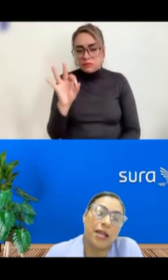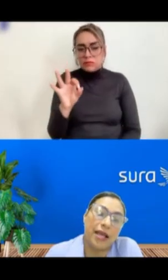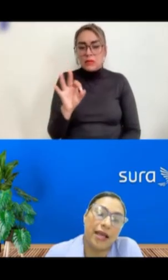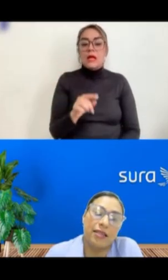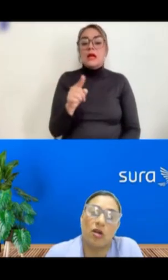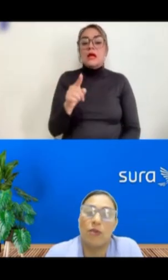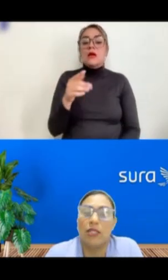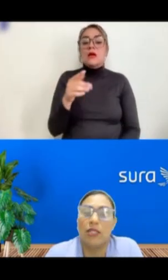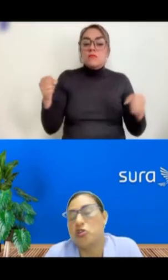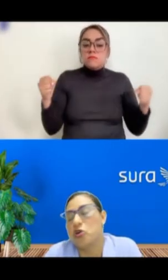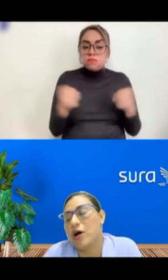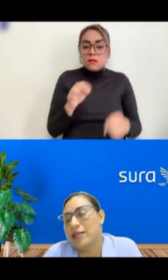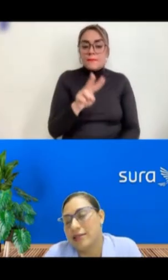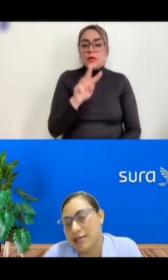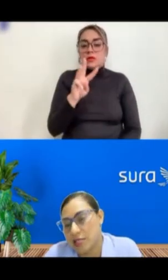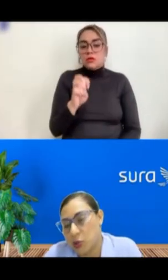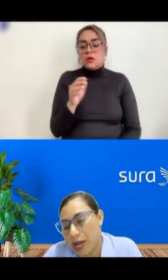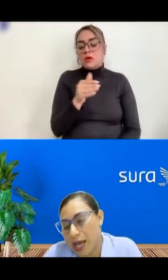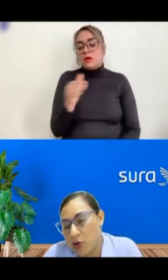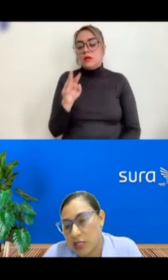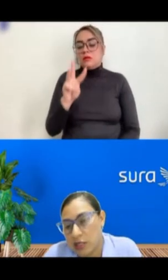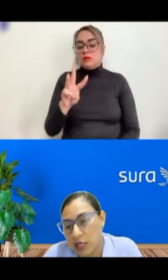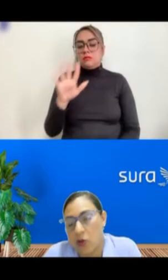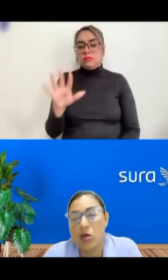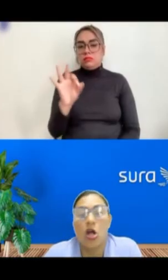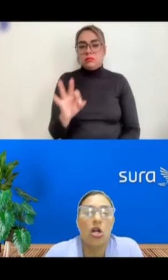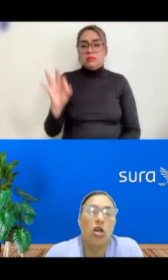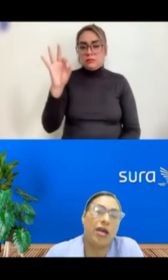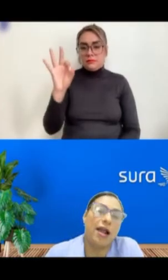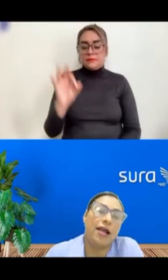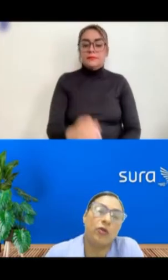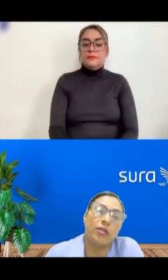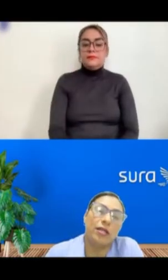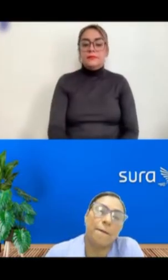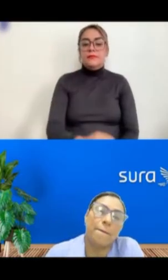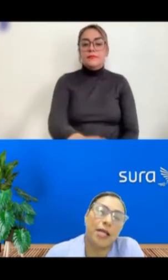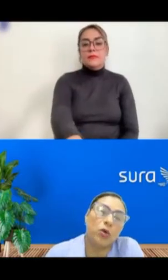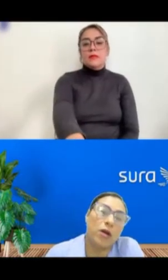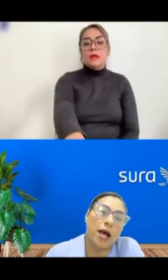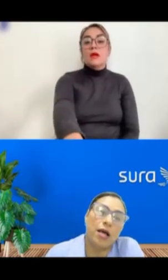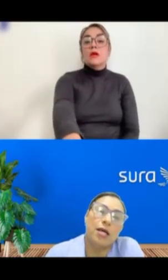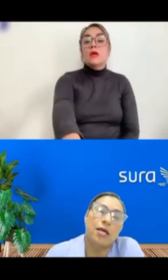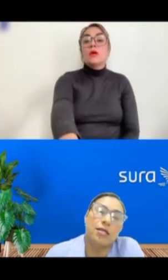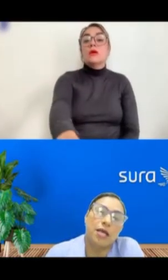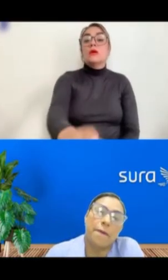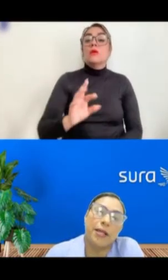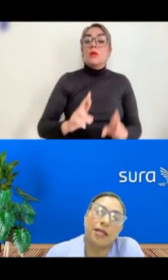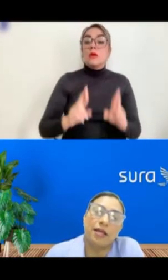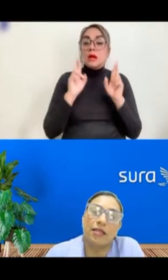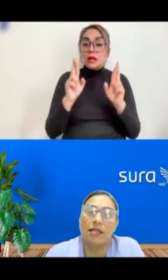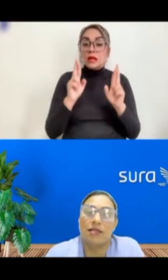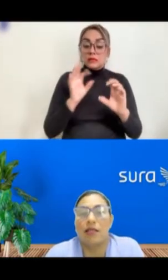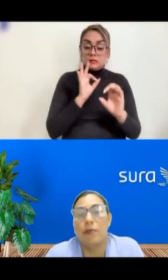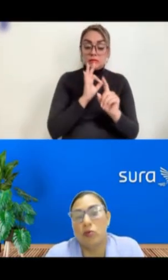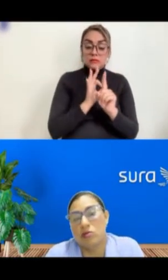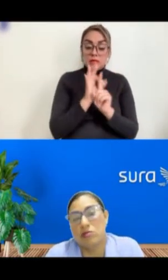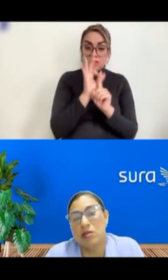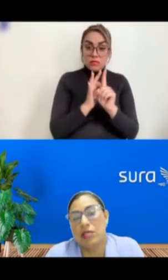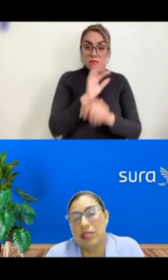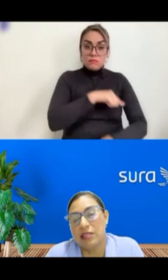la hipotermia ligera entre los 28 a 35 grados centígrados. Lo ideal es que nuestra temperatura siempre esté